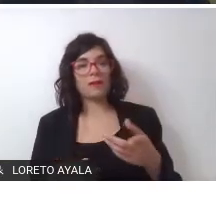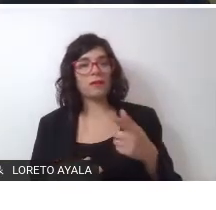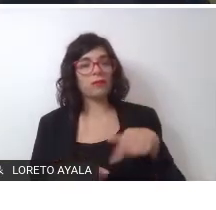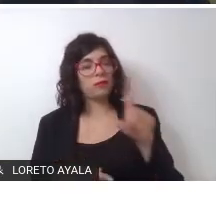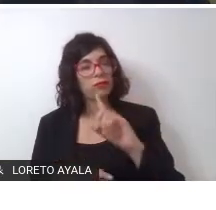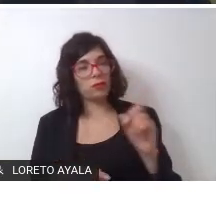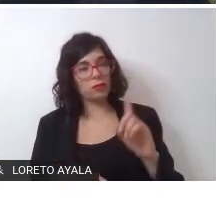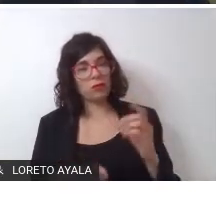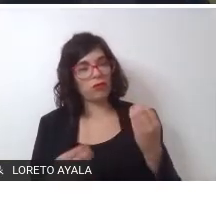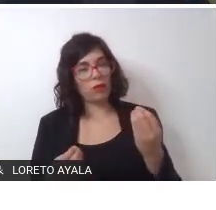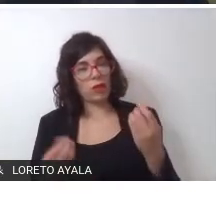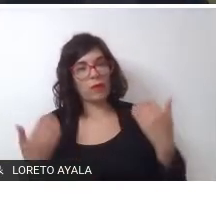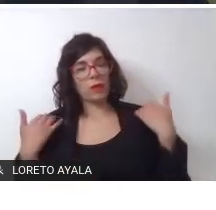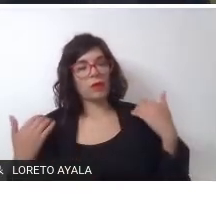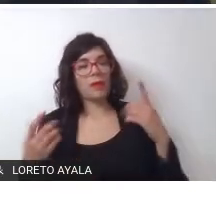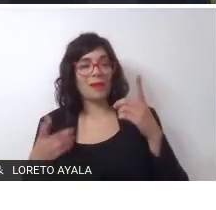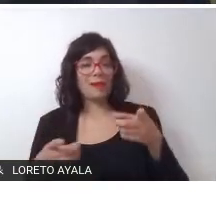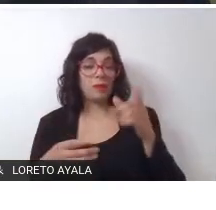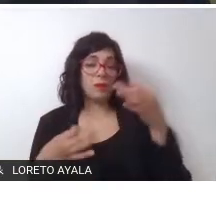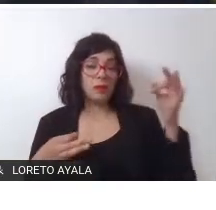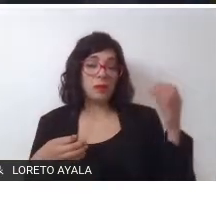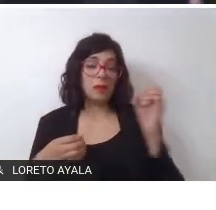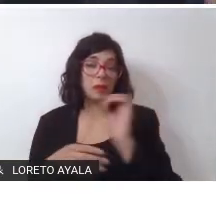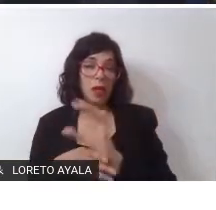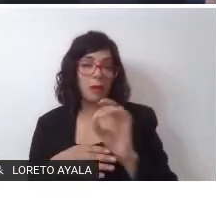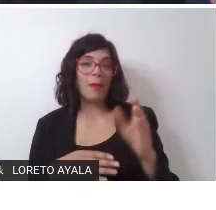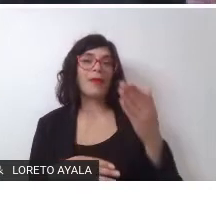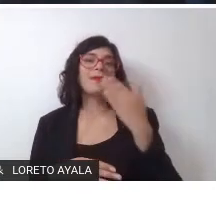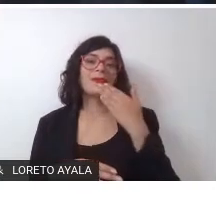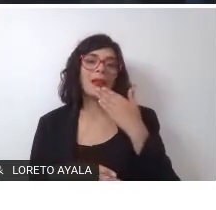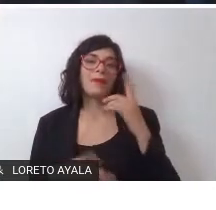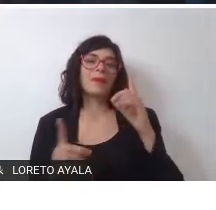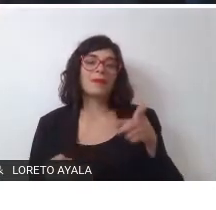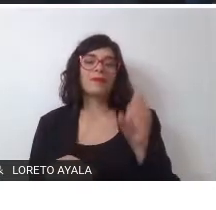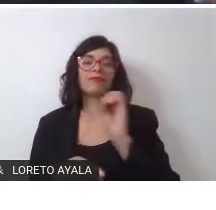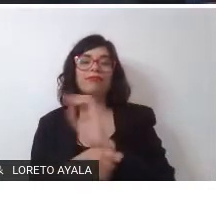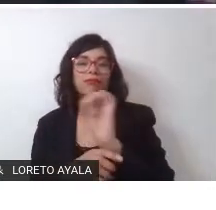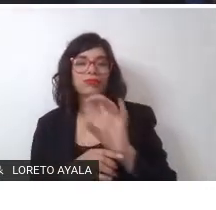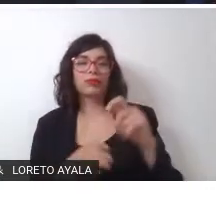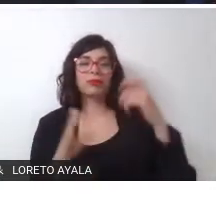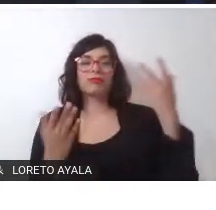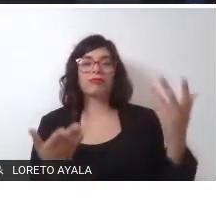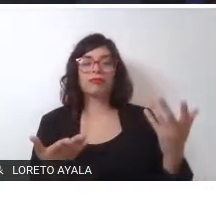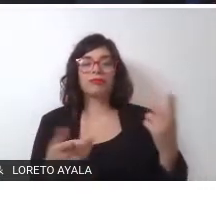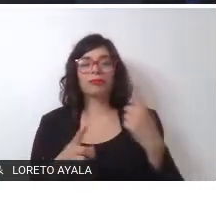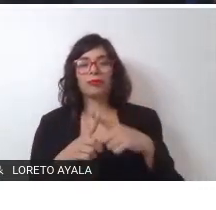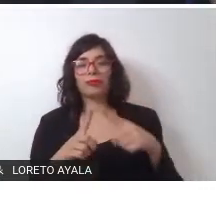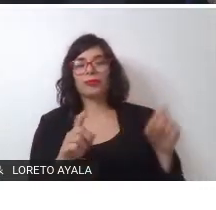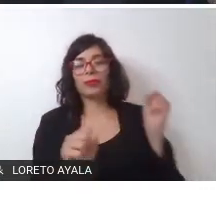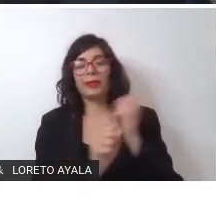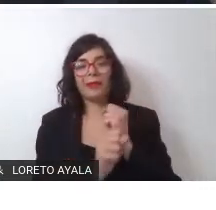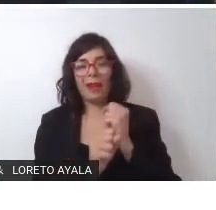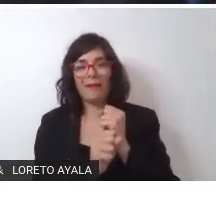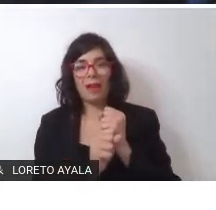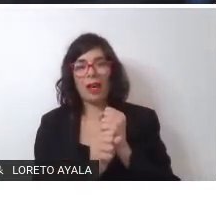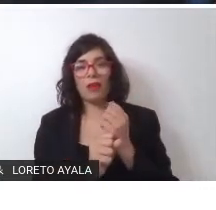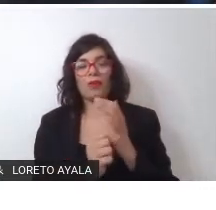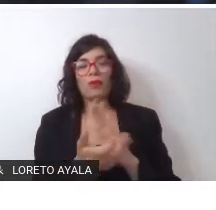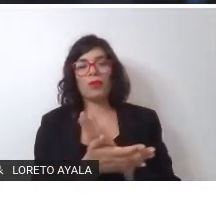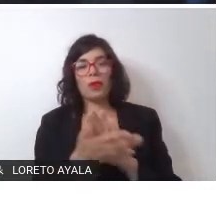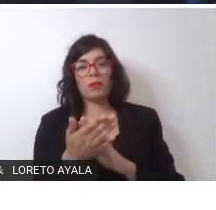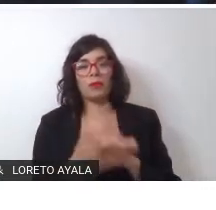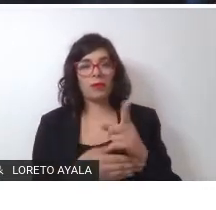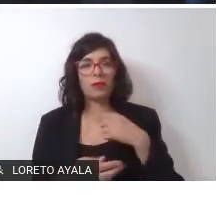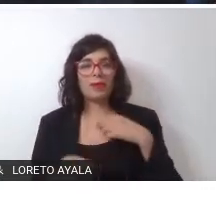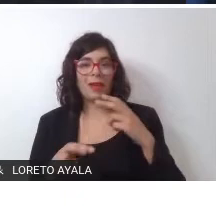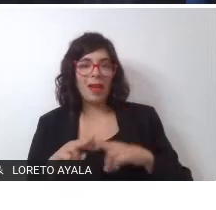la educación física. Creo que además de eso debemos seguir enviando trabajos que nos indiquen que